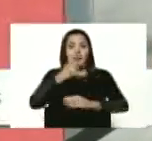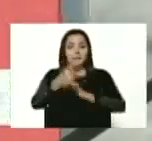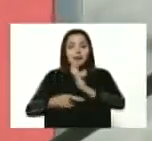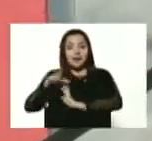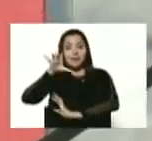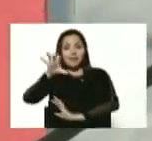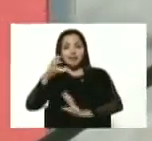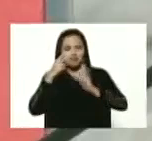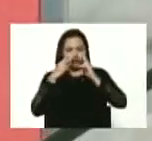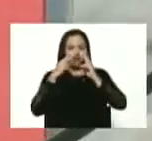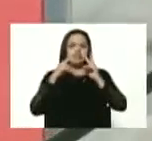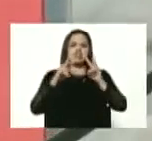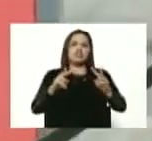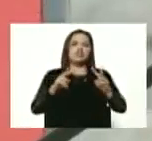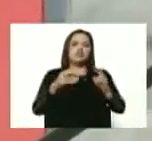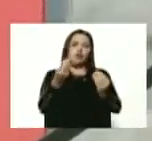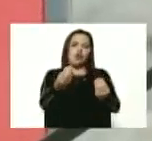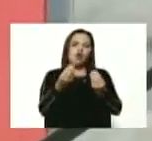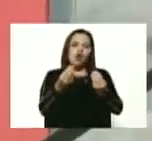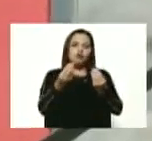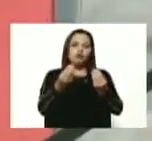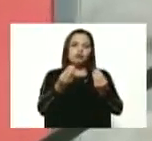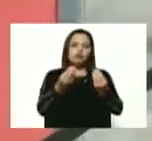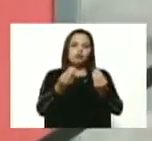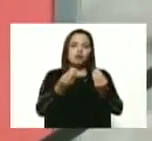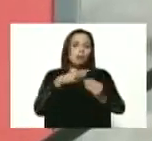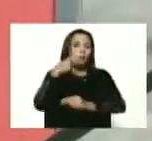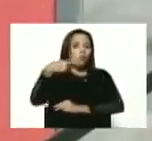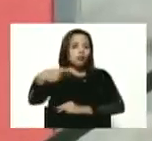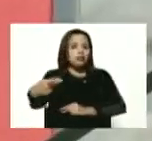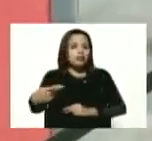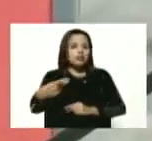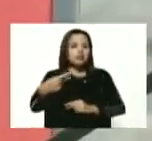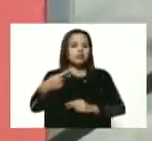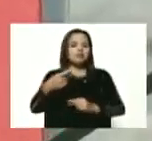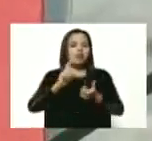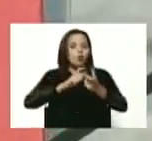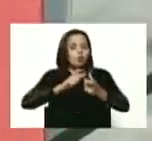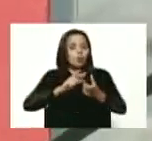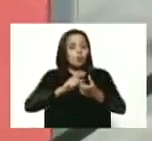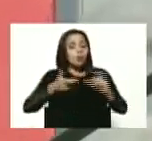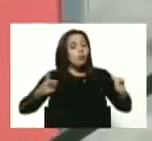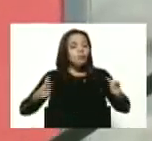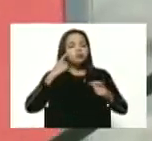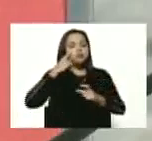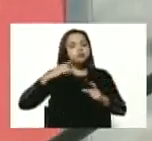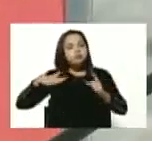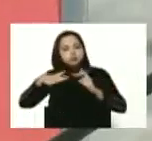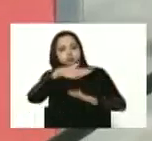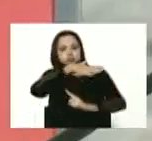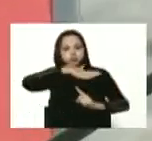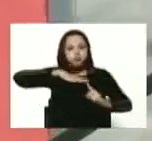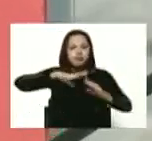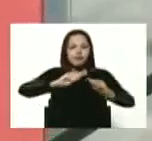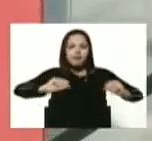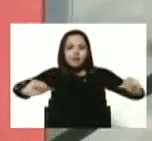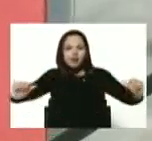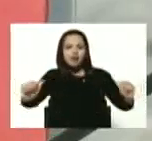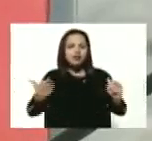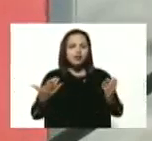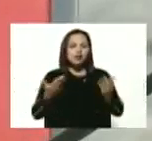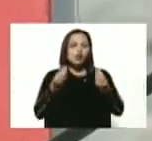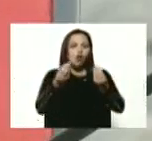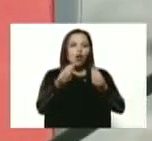la visión geopolítica, la visión territorial, la visión del